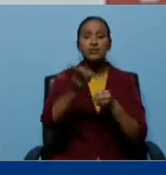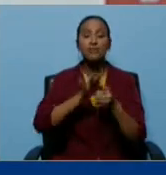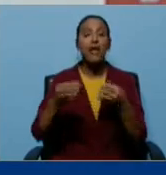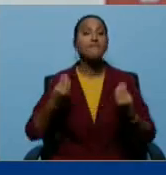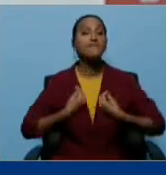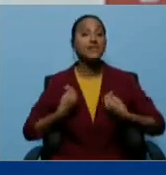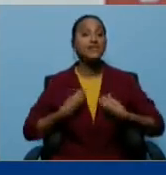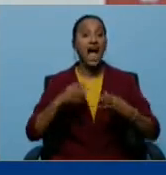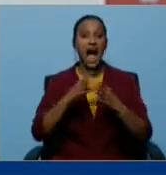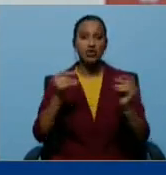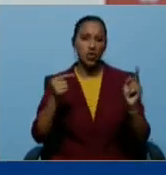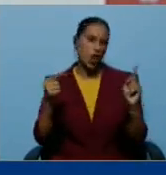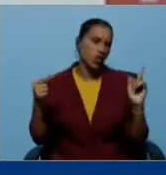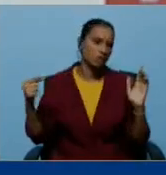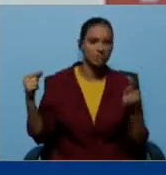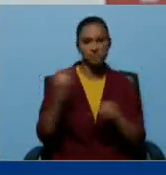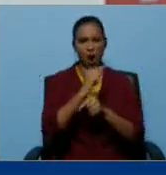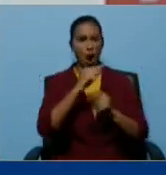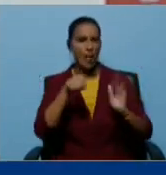todos.